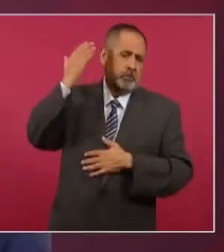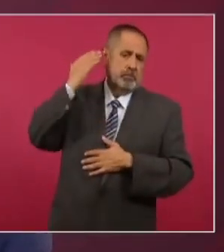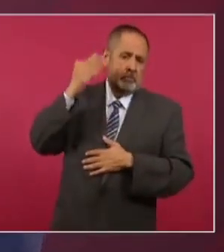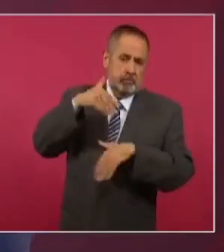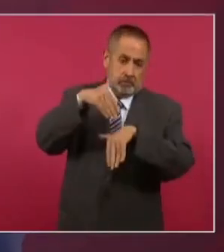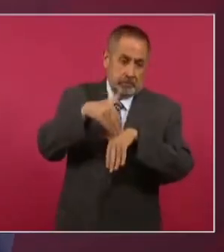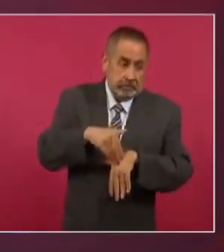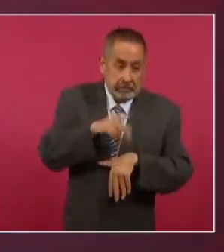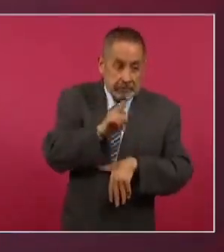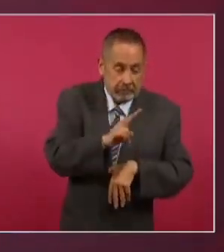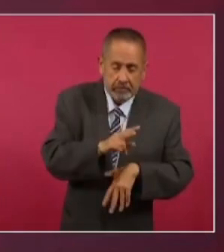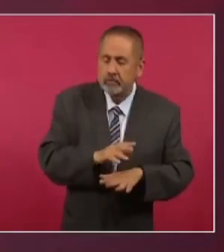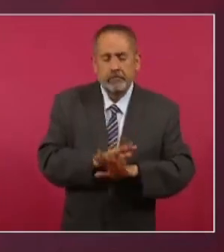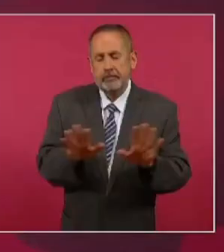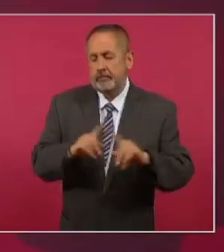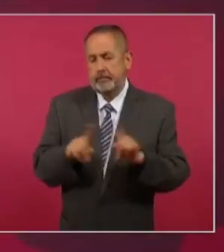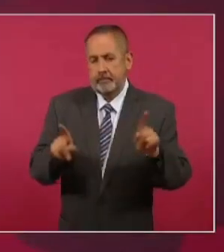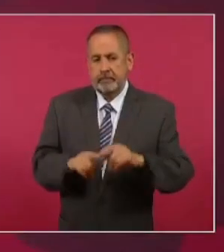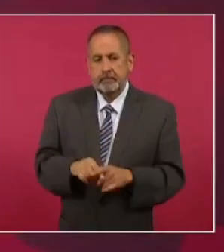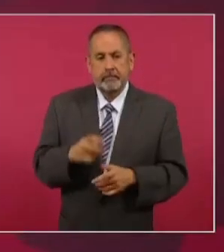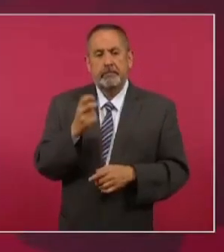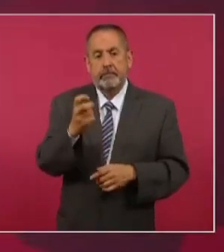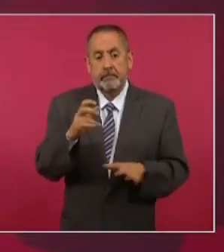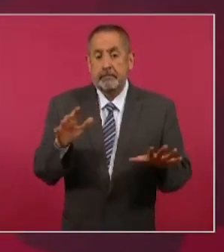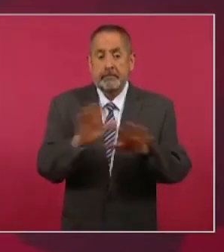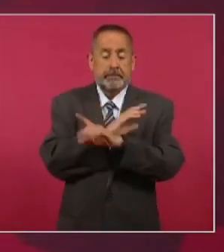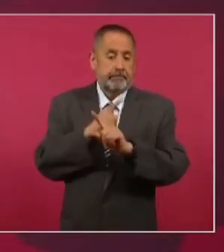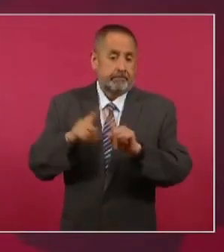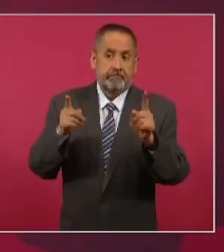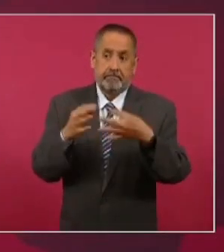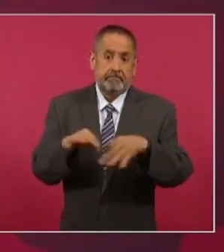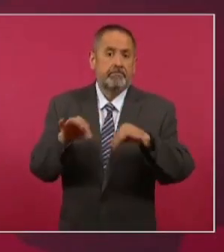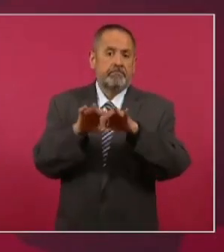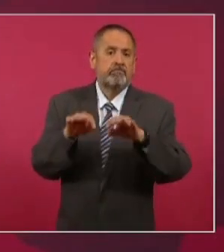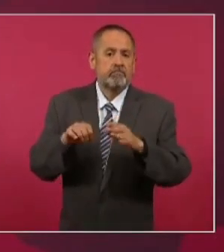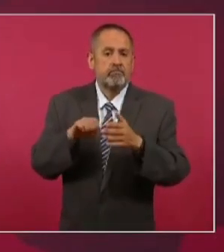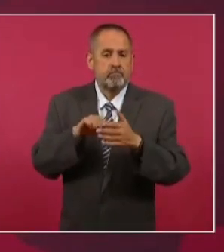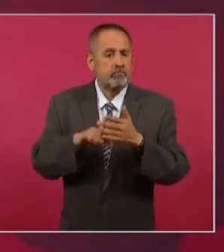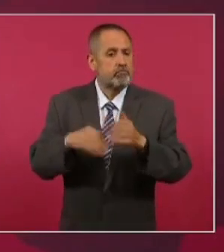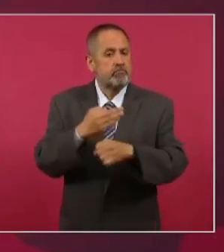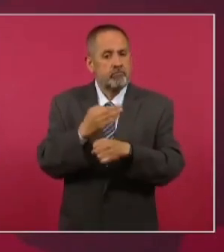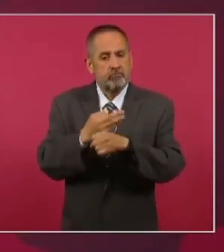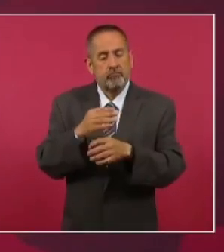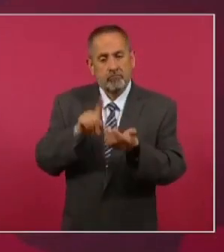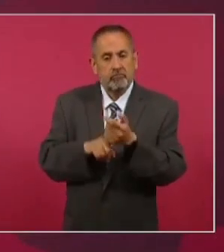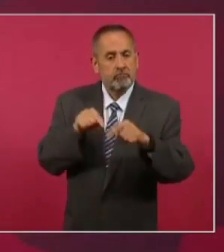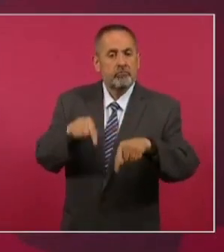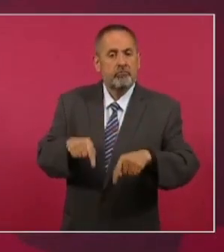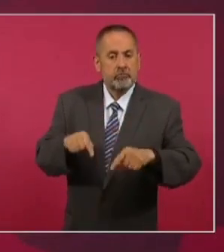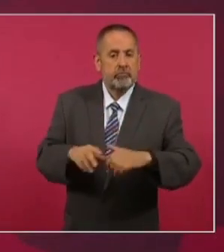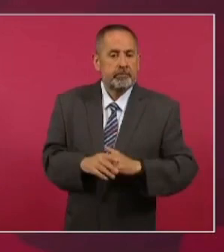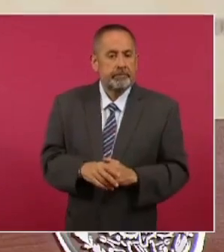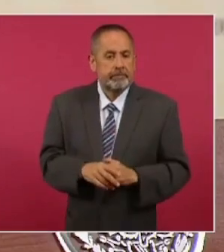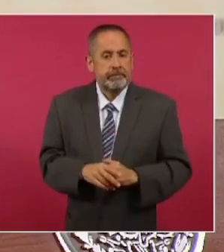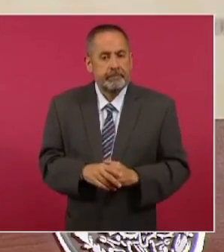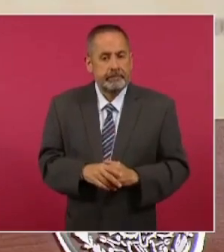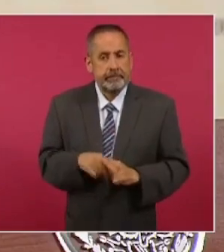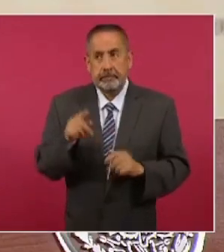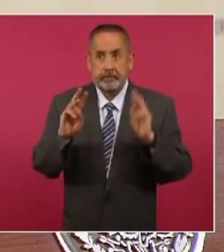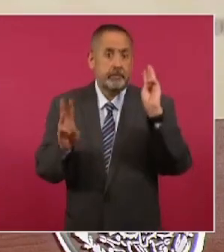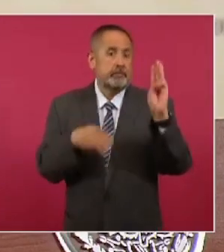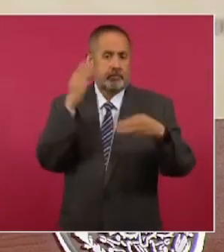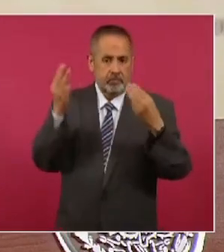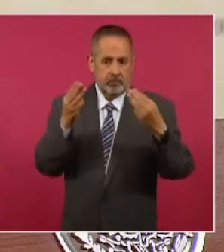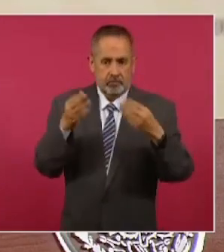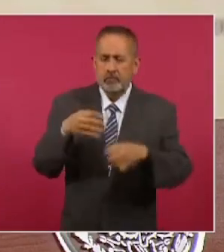ese es un fenómeno un cambio muy importante que se está dando a nivel mundial